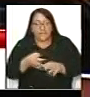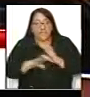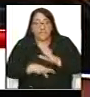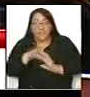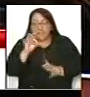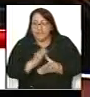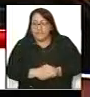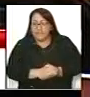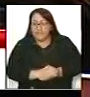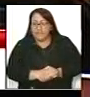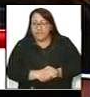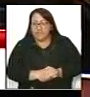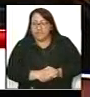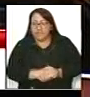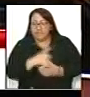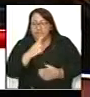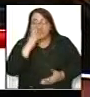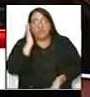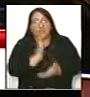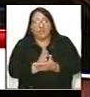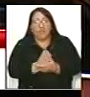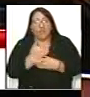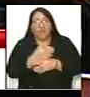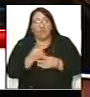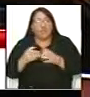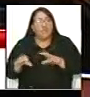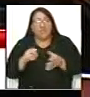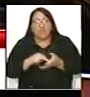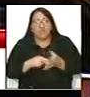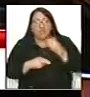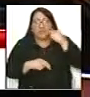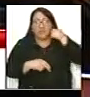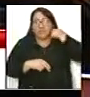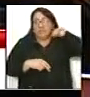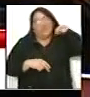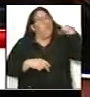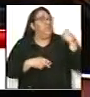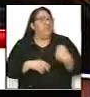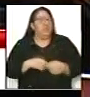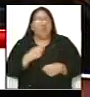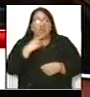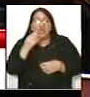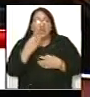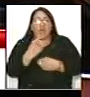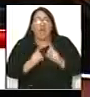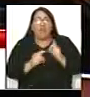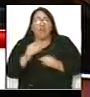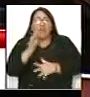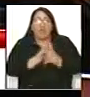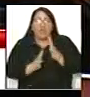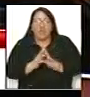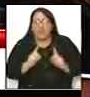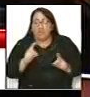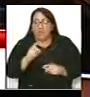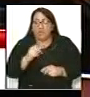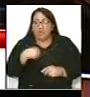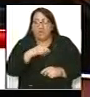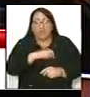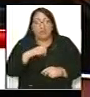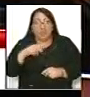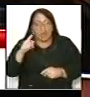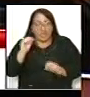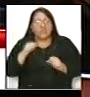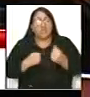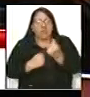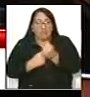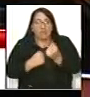elegida sea sancionada de la manera que está siendo sancionada, de una manera fraudulenta. Peruanos por el Cambio va a